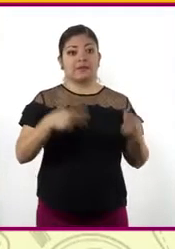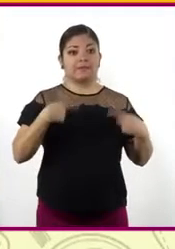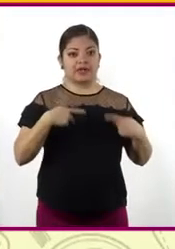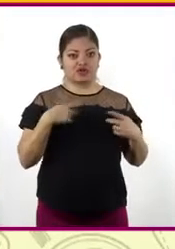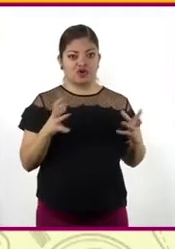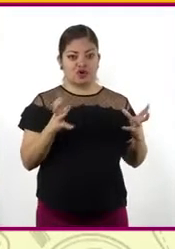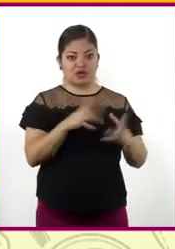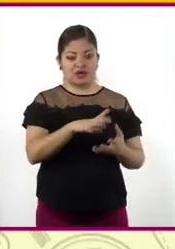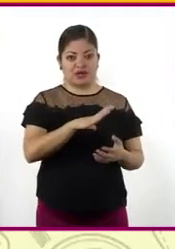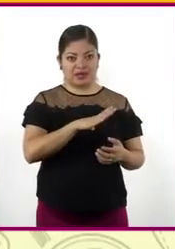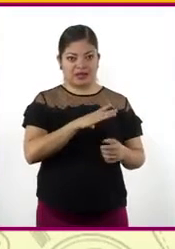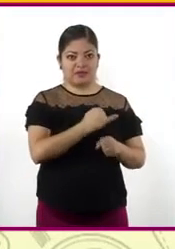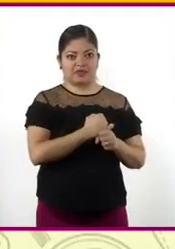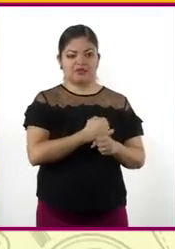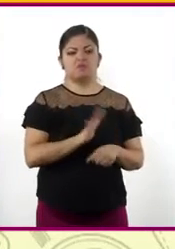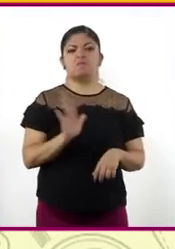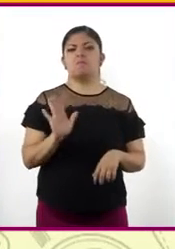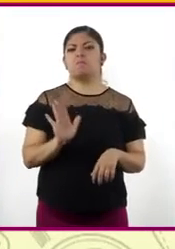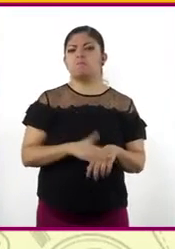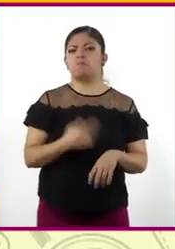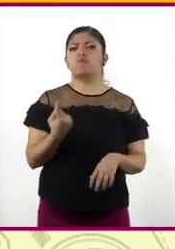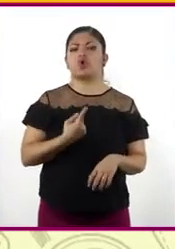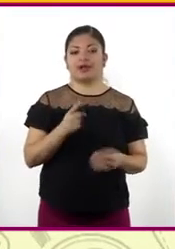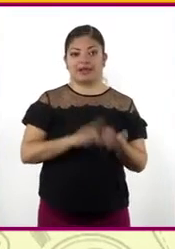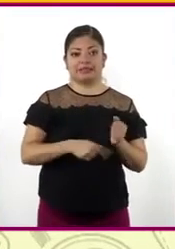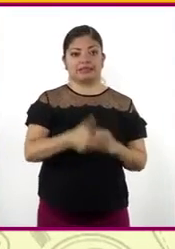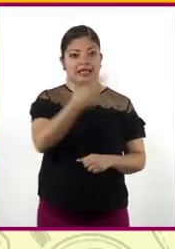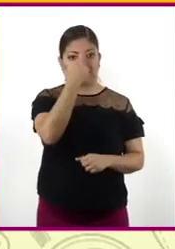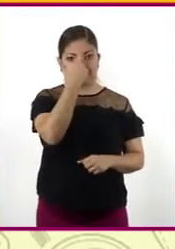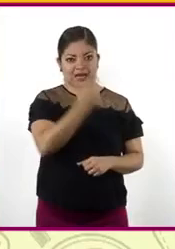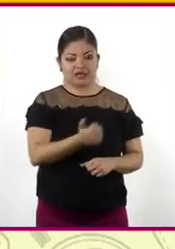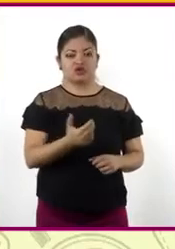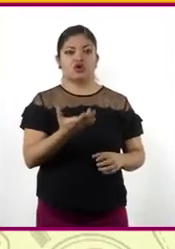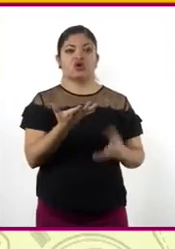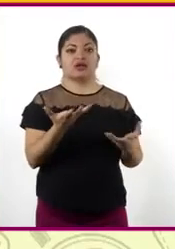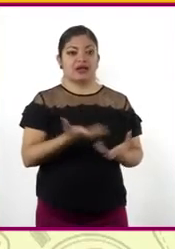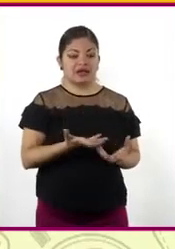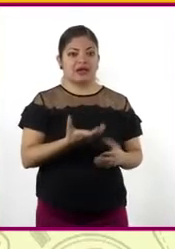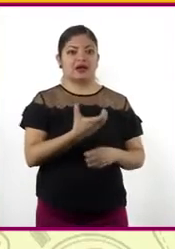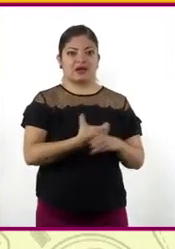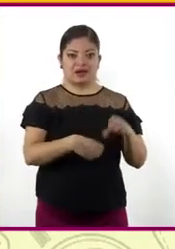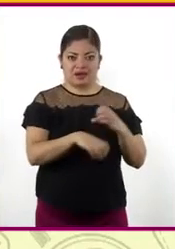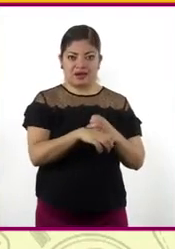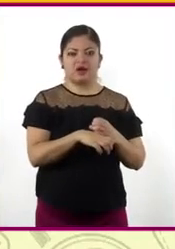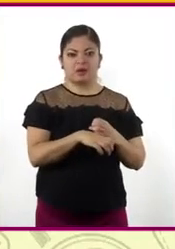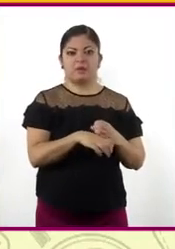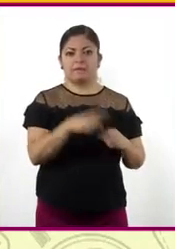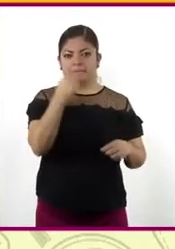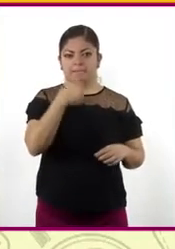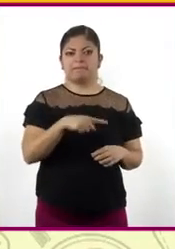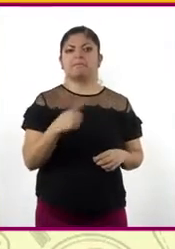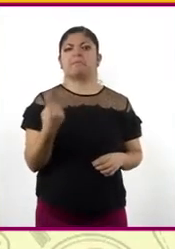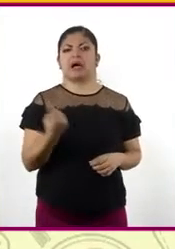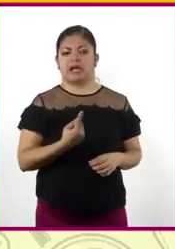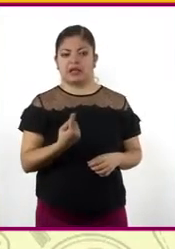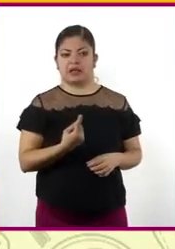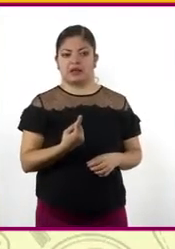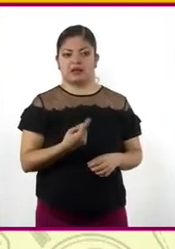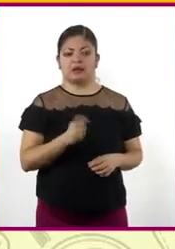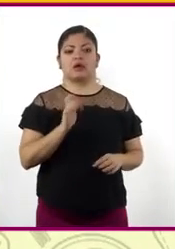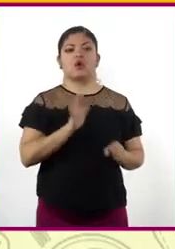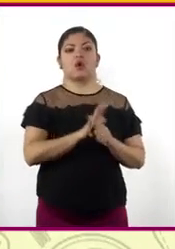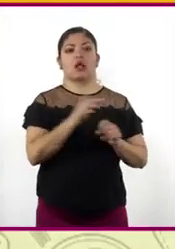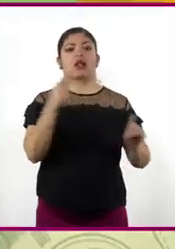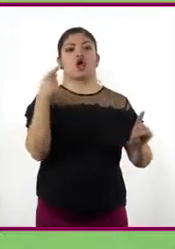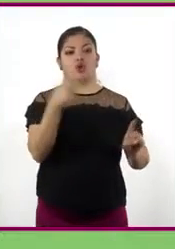involucradas. ¿Por qué? Son las razones, causas o consecuencias. ¿Para qué? Son los